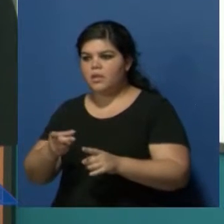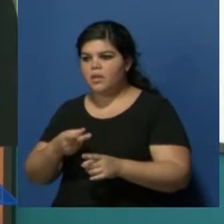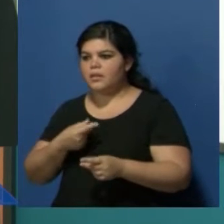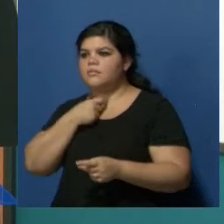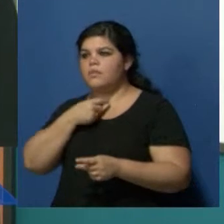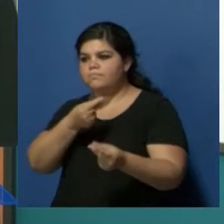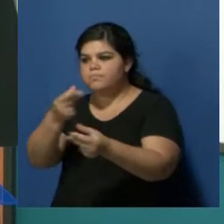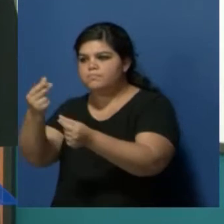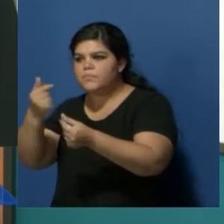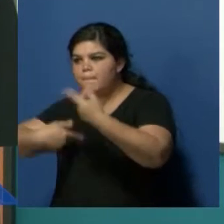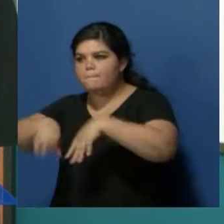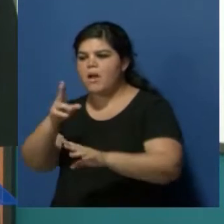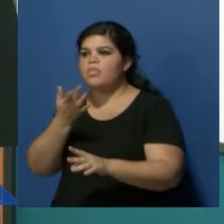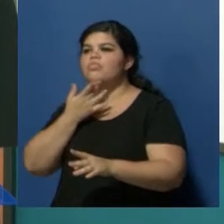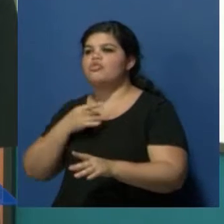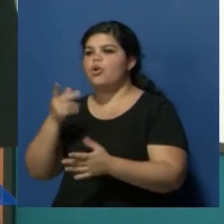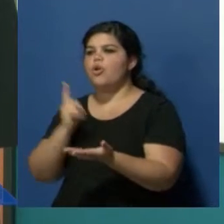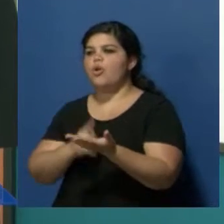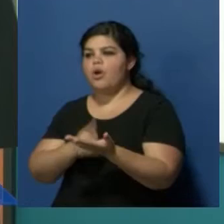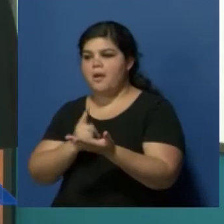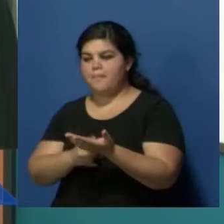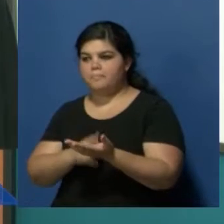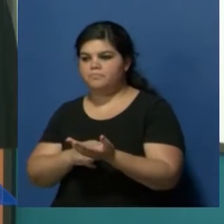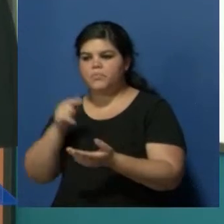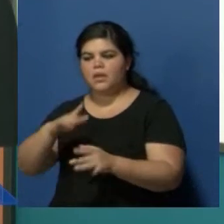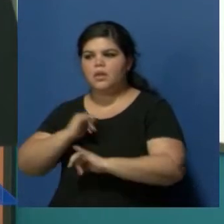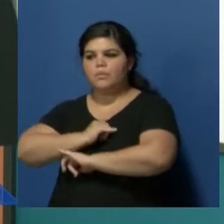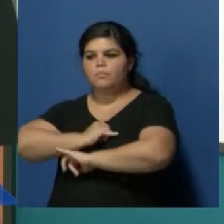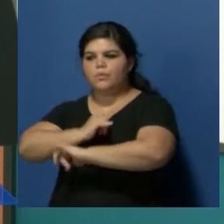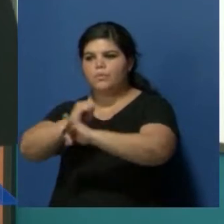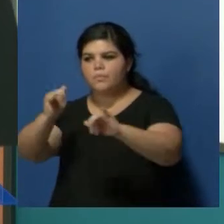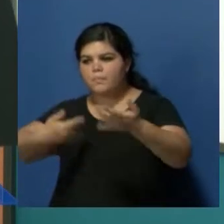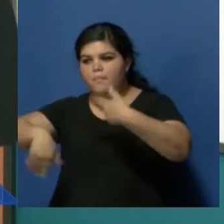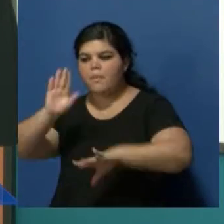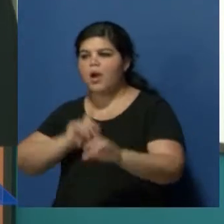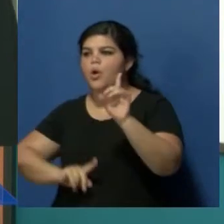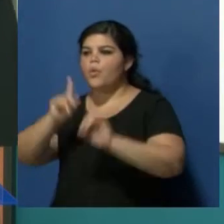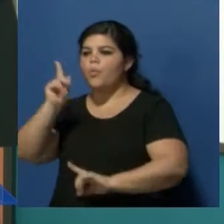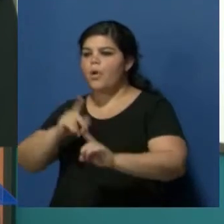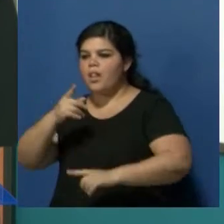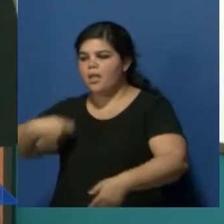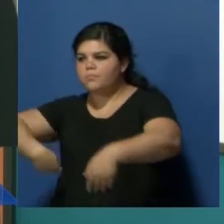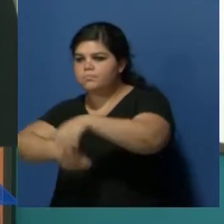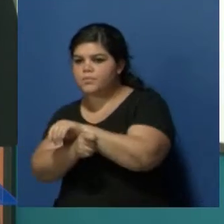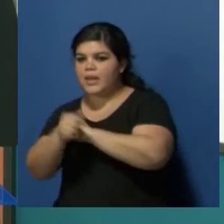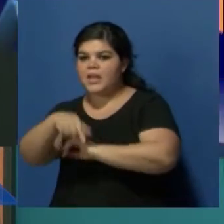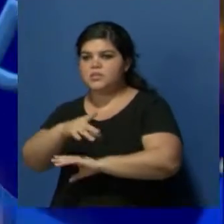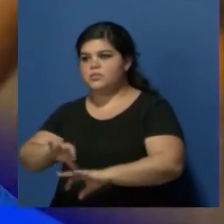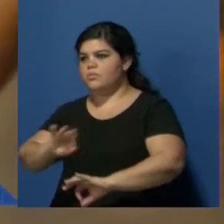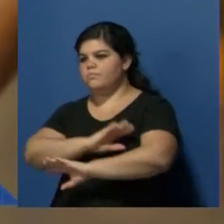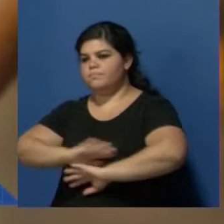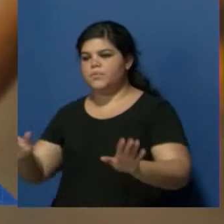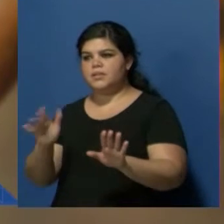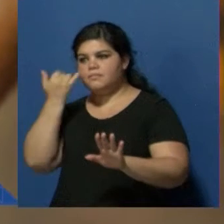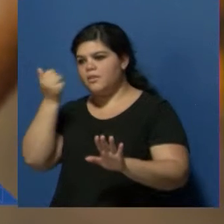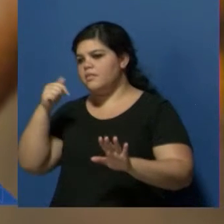drogas. Recordemos que incluso uno de esos principales spots de campañas era narcotráfico, o sea, eliminar completamente el narcotráfico